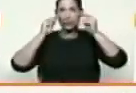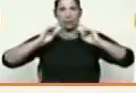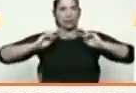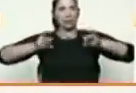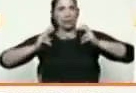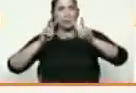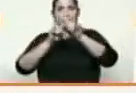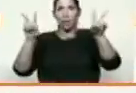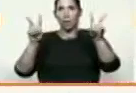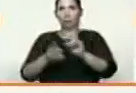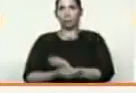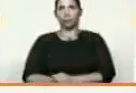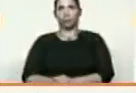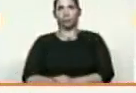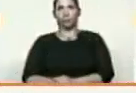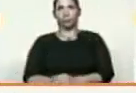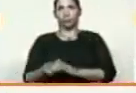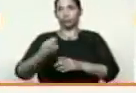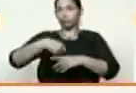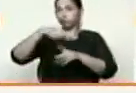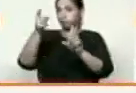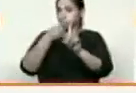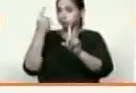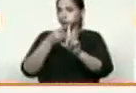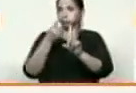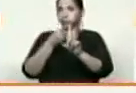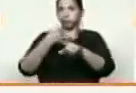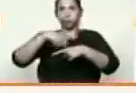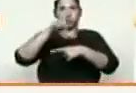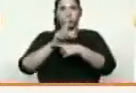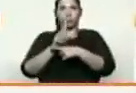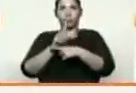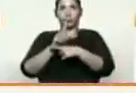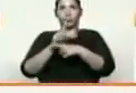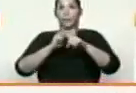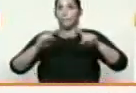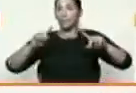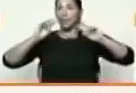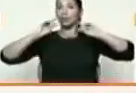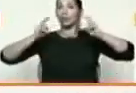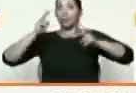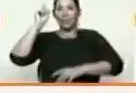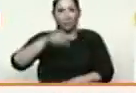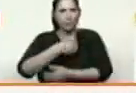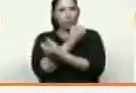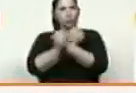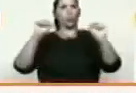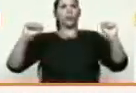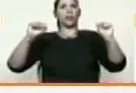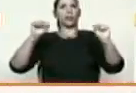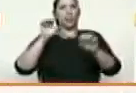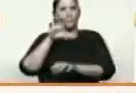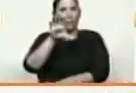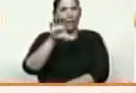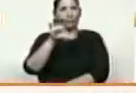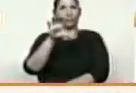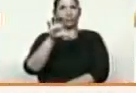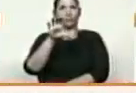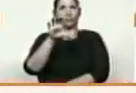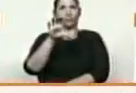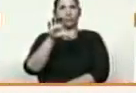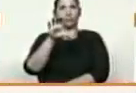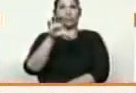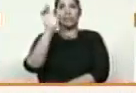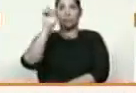paz, que es fundamental. Pero el tema también es la soberanía de la nación.